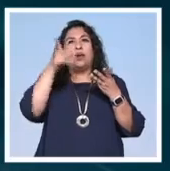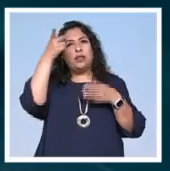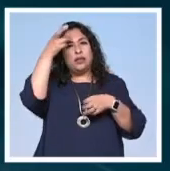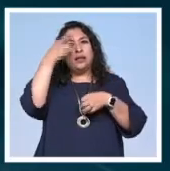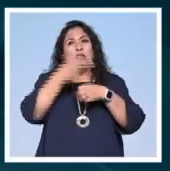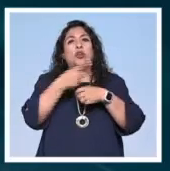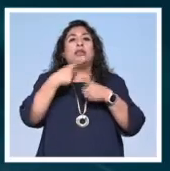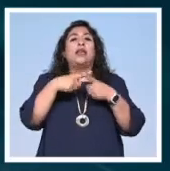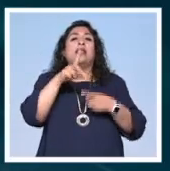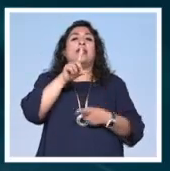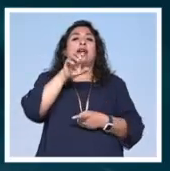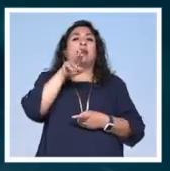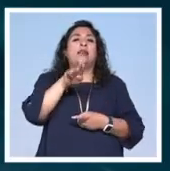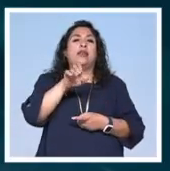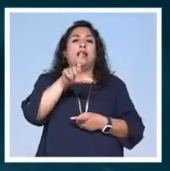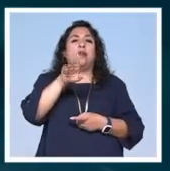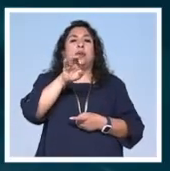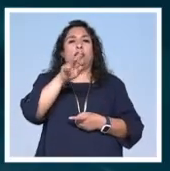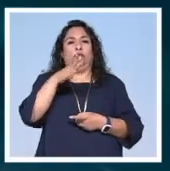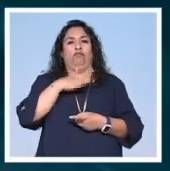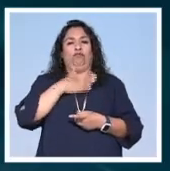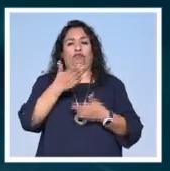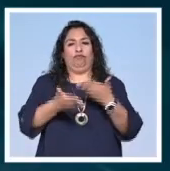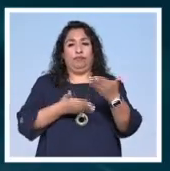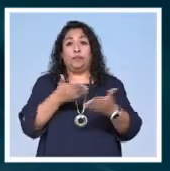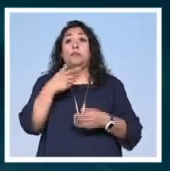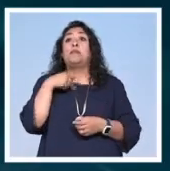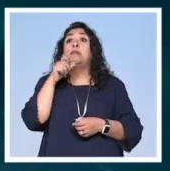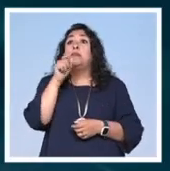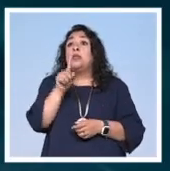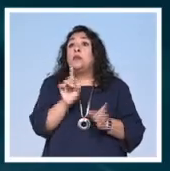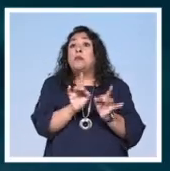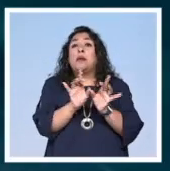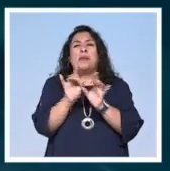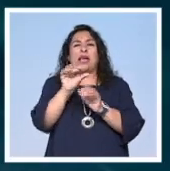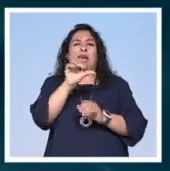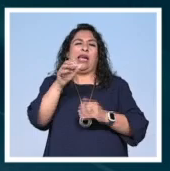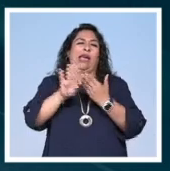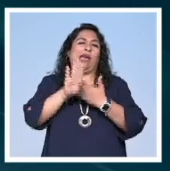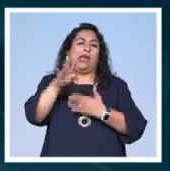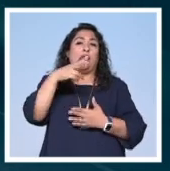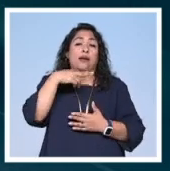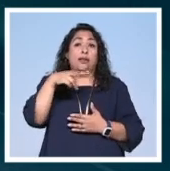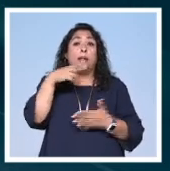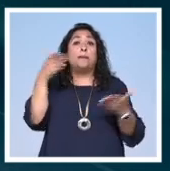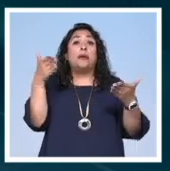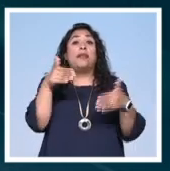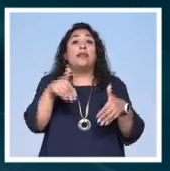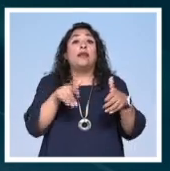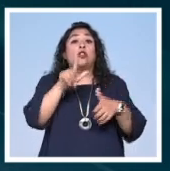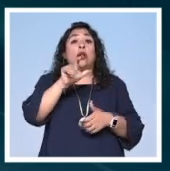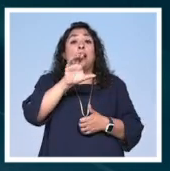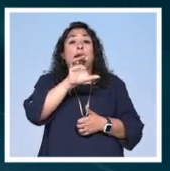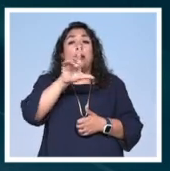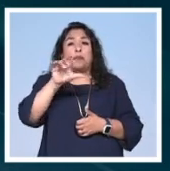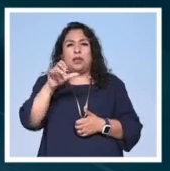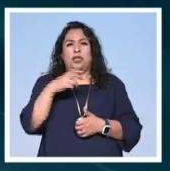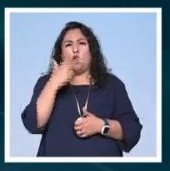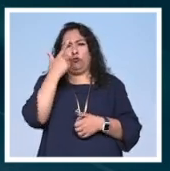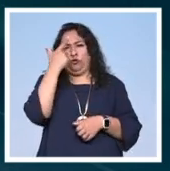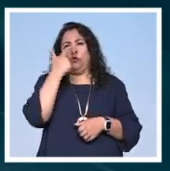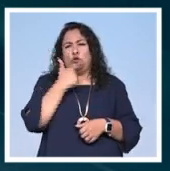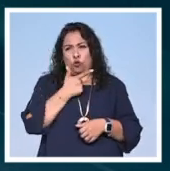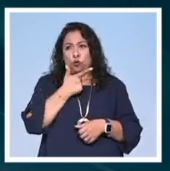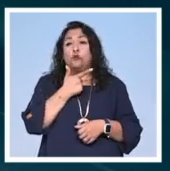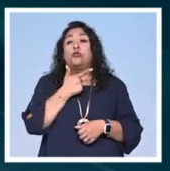por Daniel bretón y un servidor además de los fenómenos antinavideños que se presentan en el teatro la capilla a las 8 de la